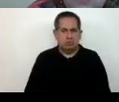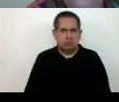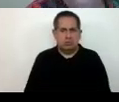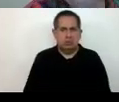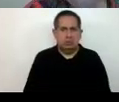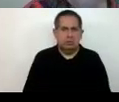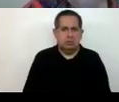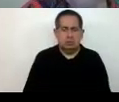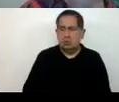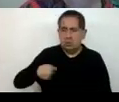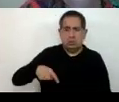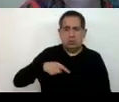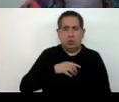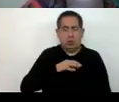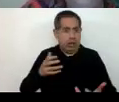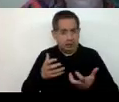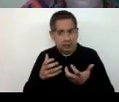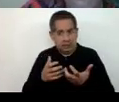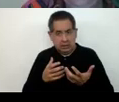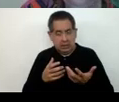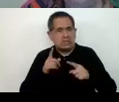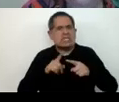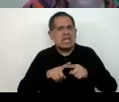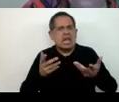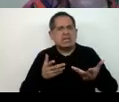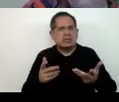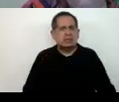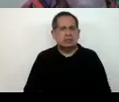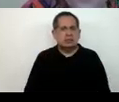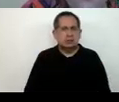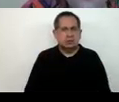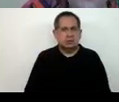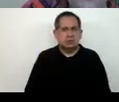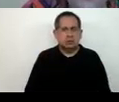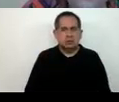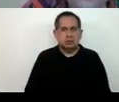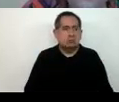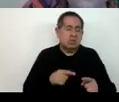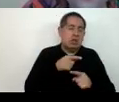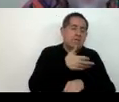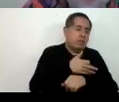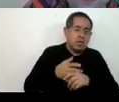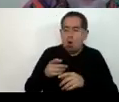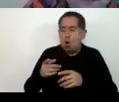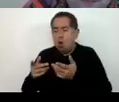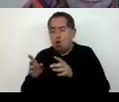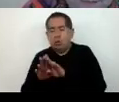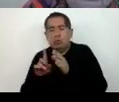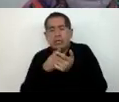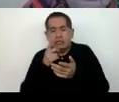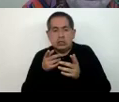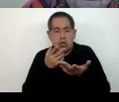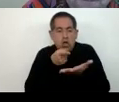¿Qué podemos hacer desde el sector salud? O O como desde familia. cualquier sector, porque no nos dice si